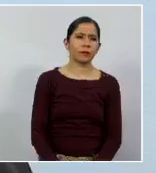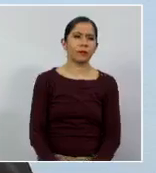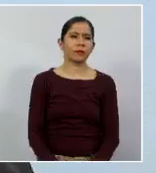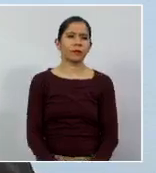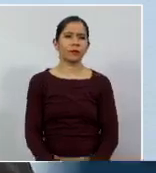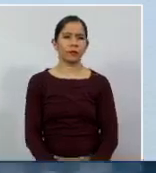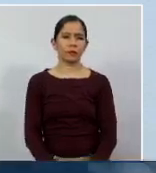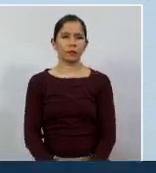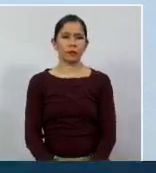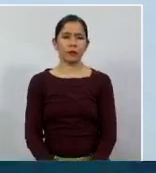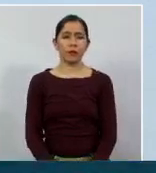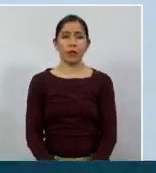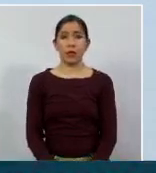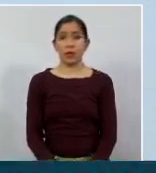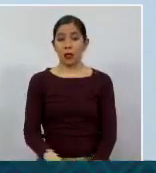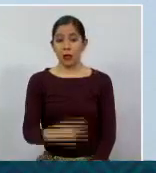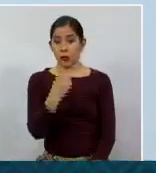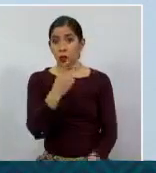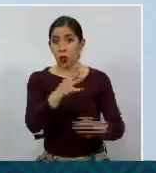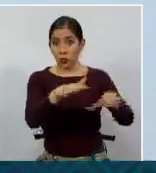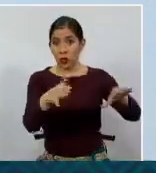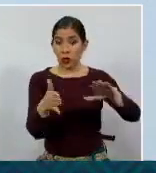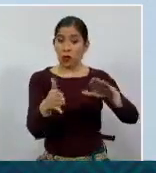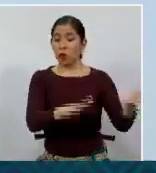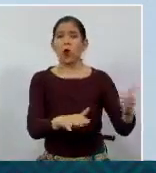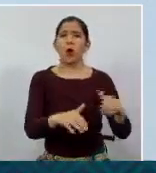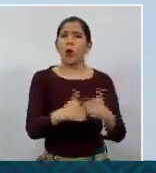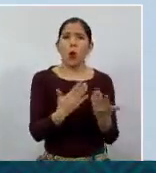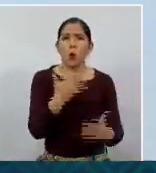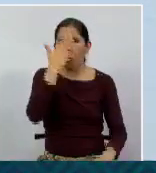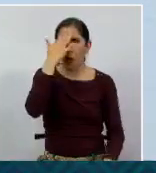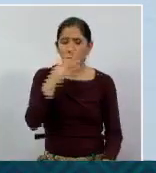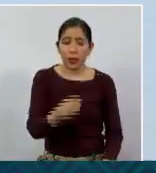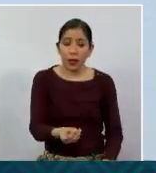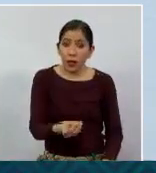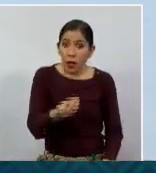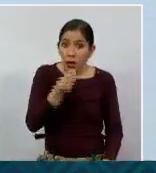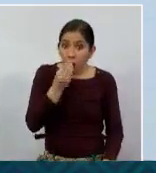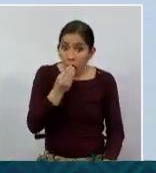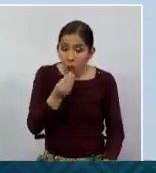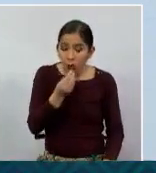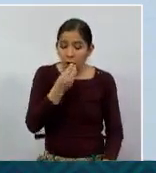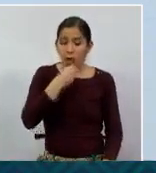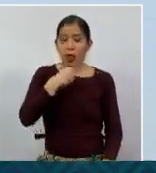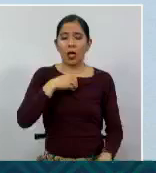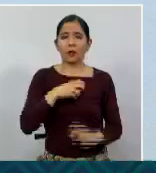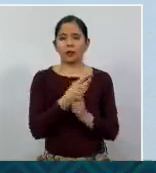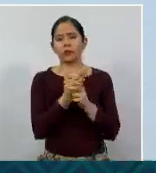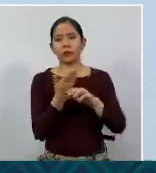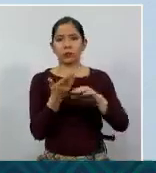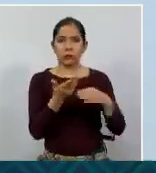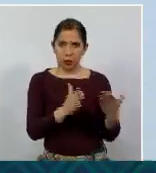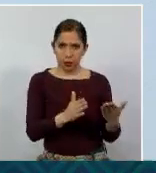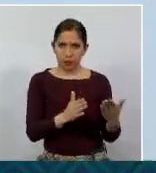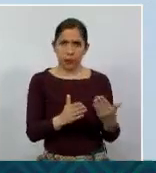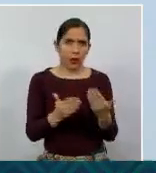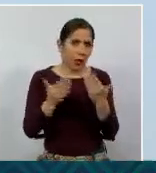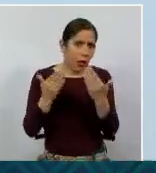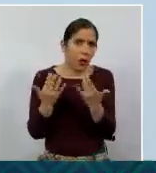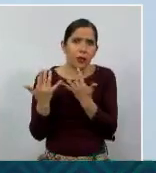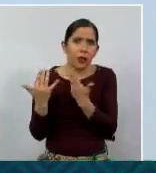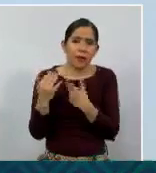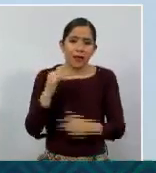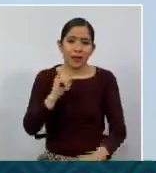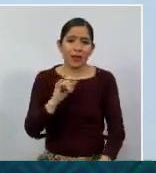Estas personas han fallecido pues por intoxicación. En este caso estamos a la espera del IDIF, que nos